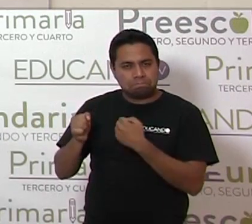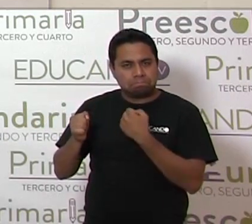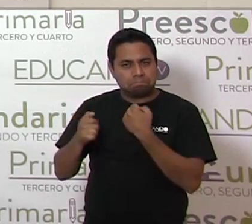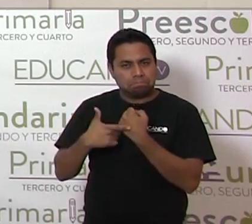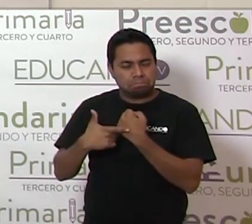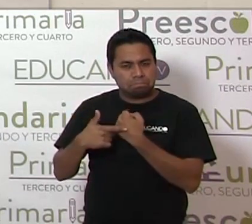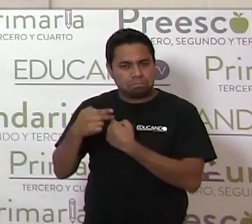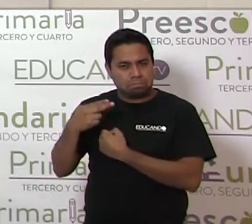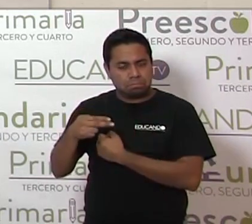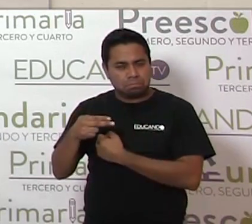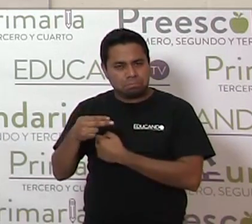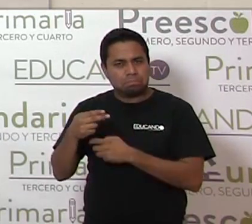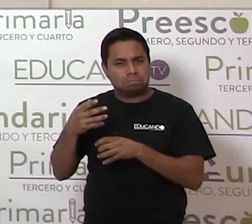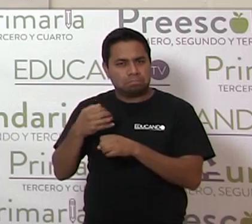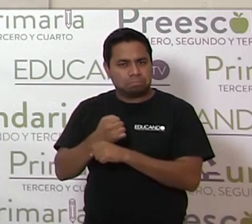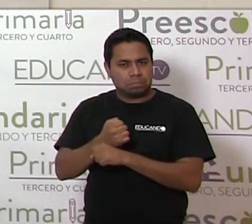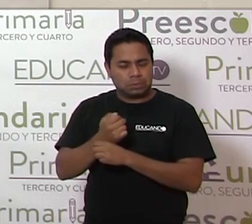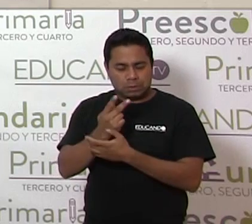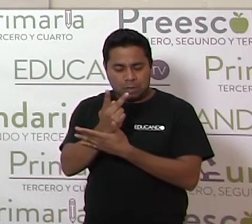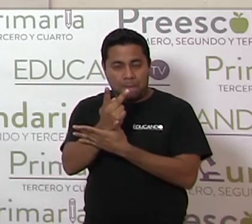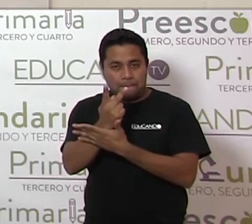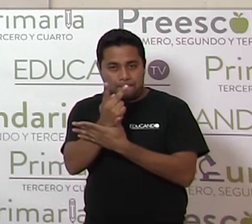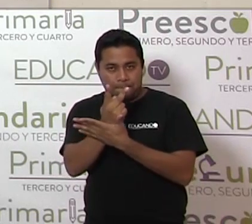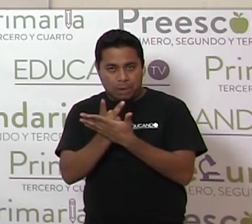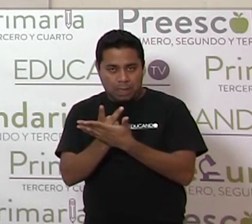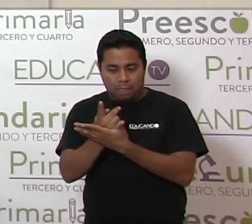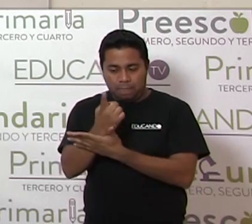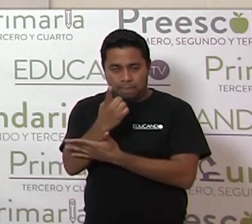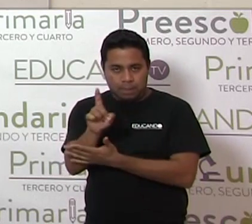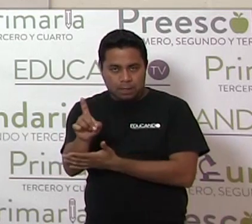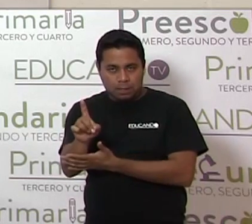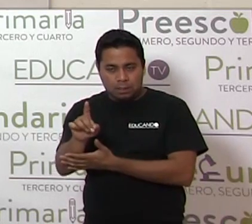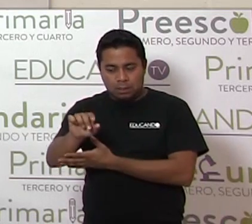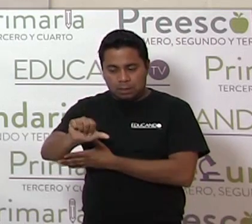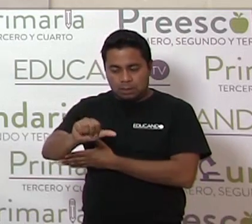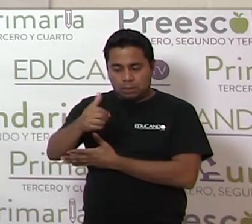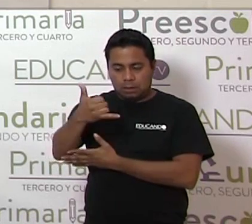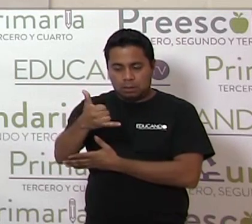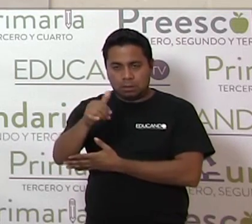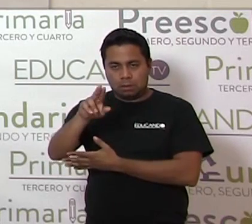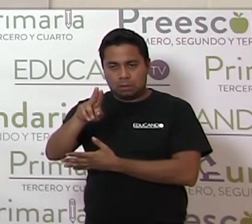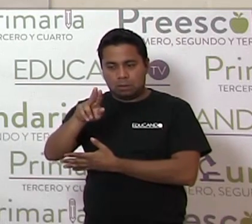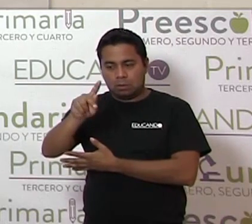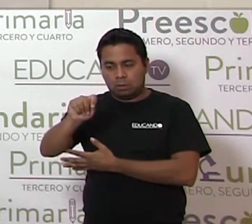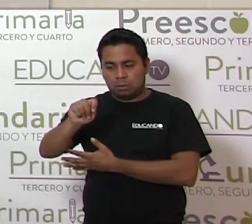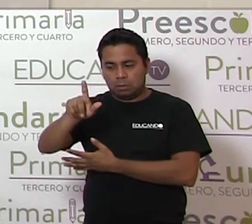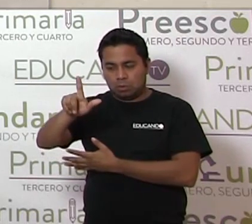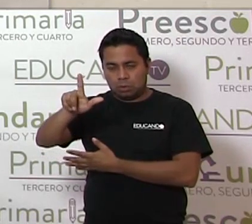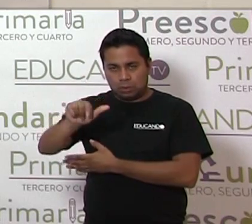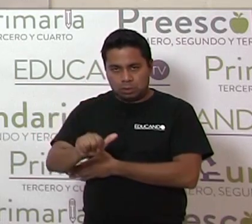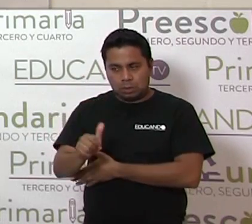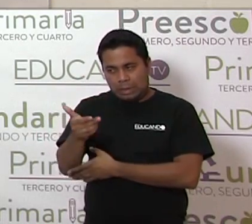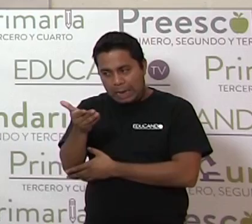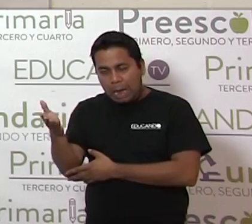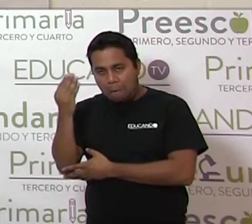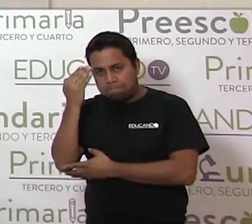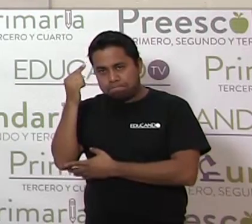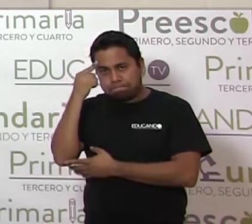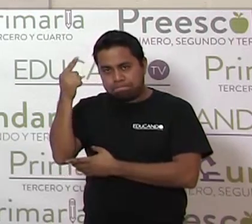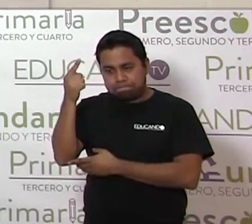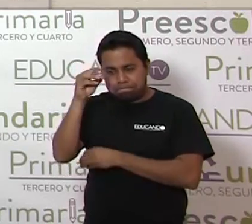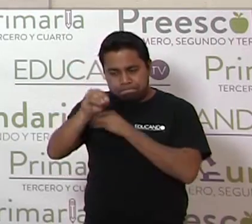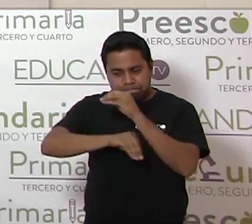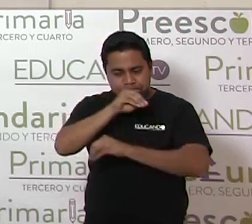llama Plan de Ayutla.